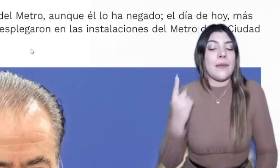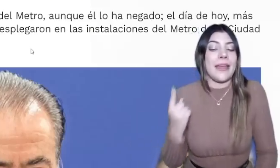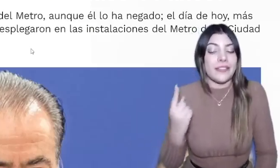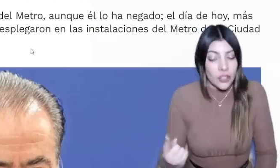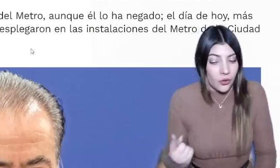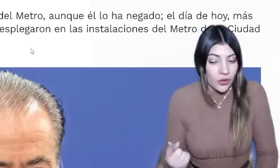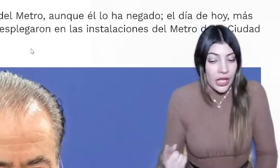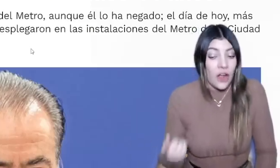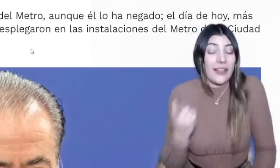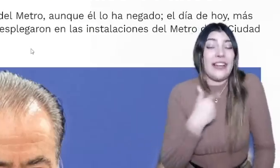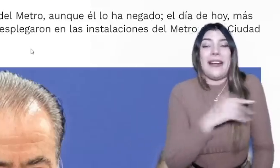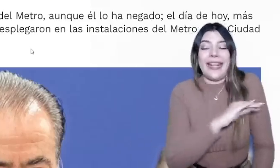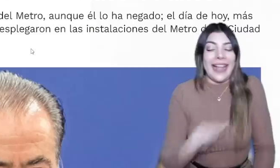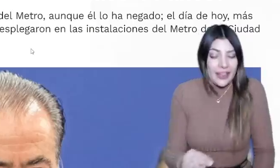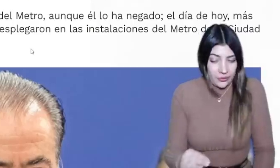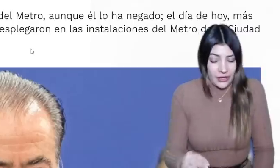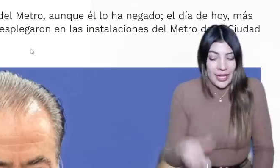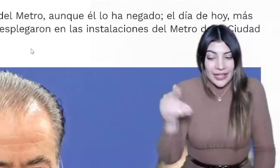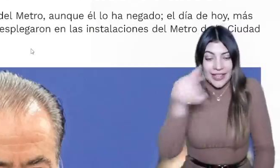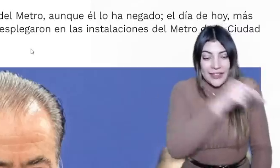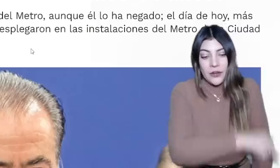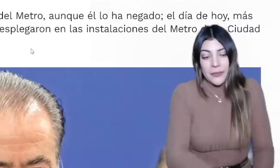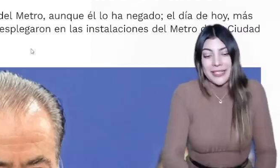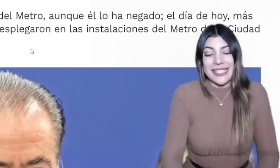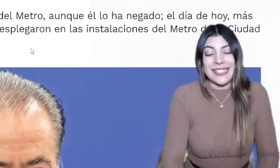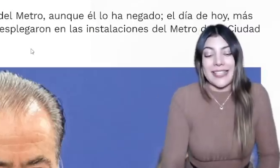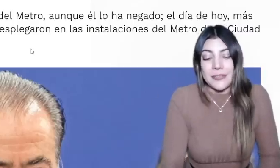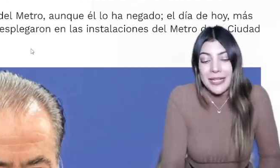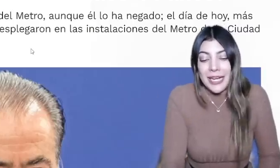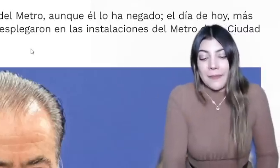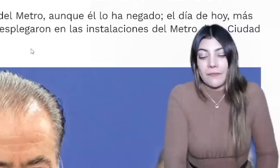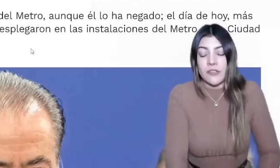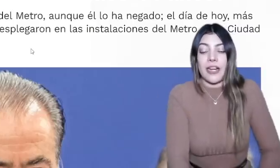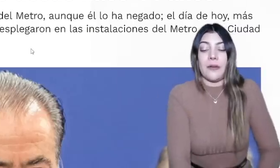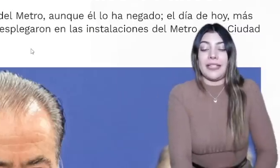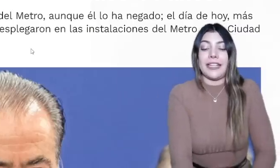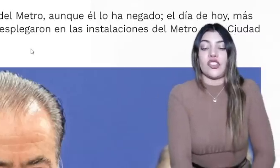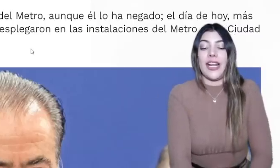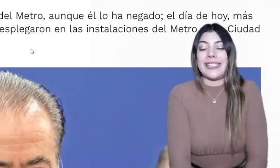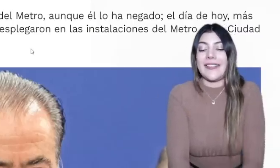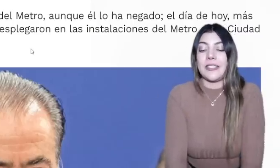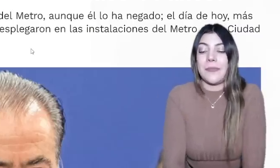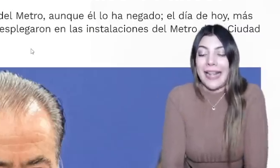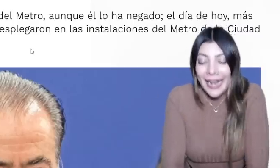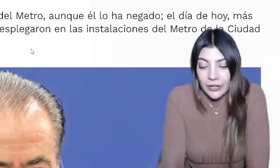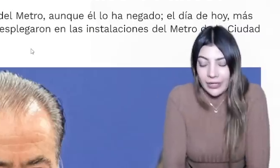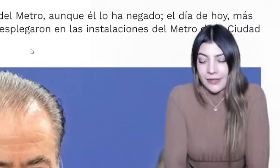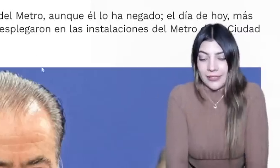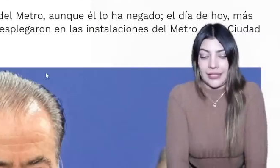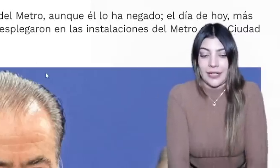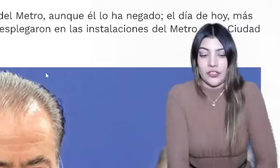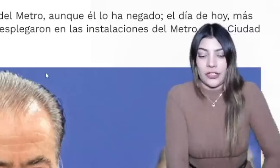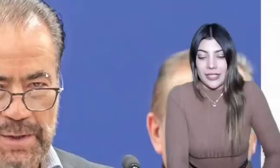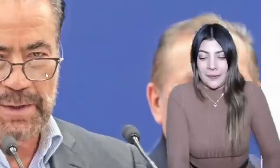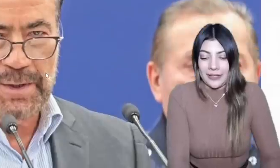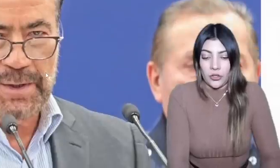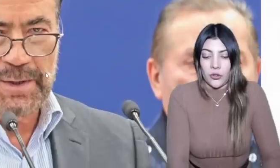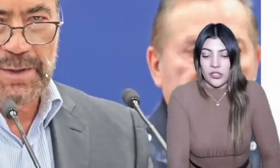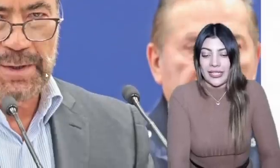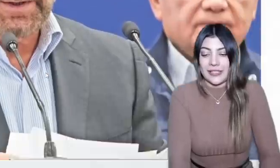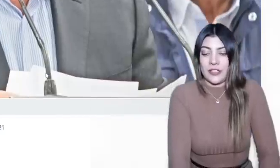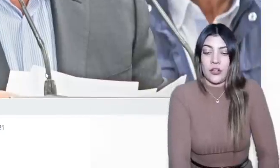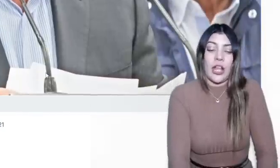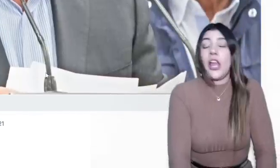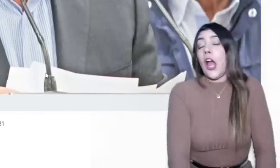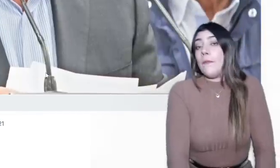nómina del metro, aunque él lo ha negado. El día de hoy, más de 6,000 elementos de la Guardia Nacional se desplegaron en las instalaciones del metro,